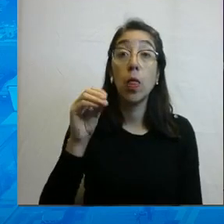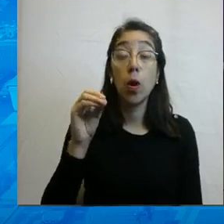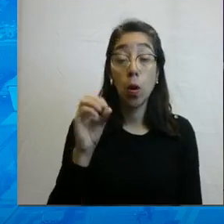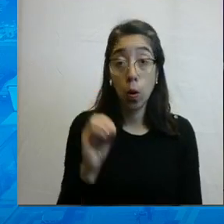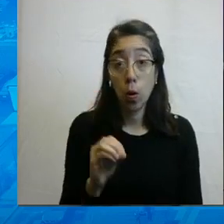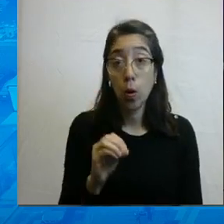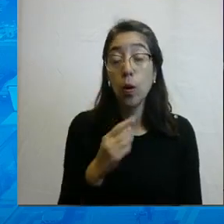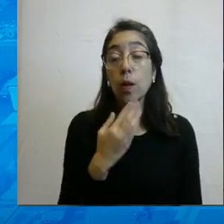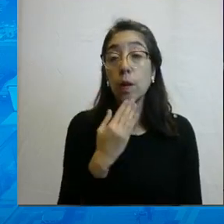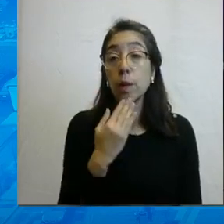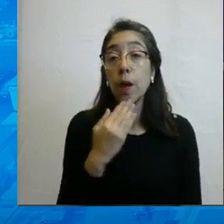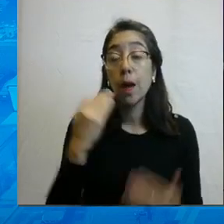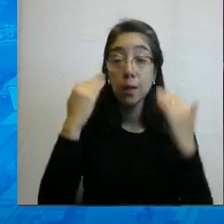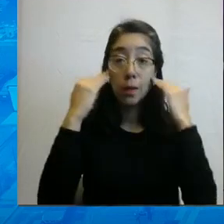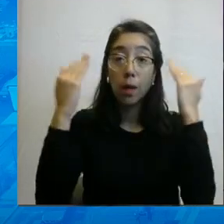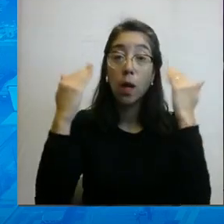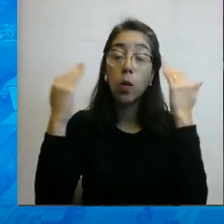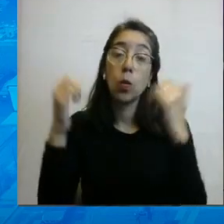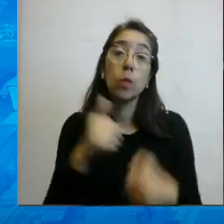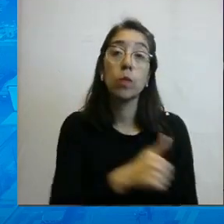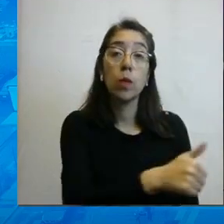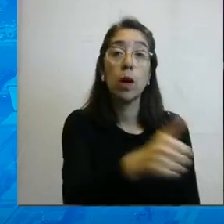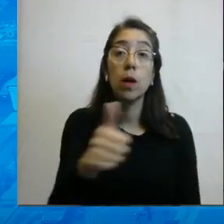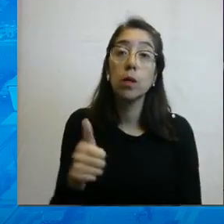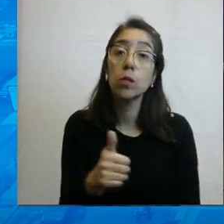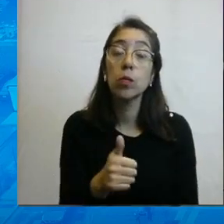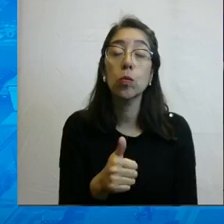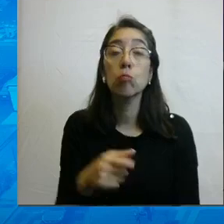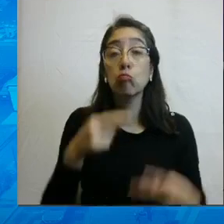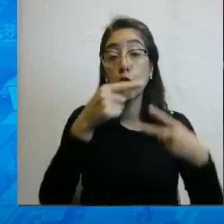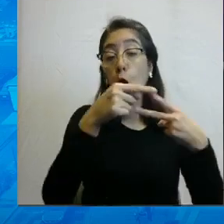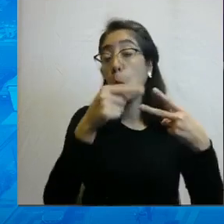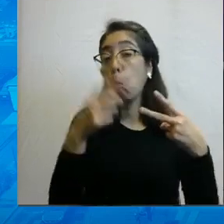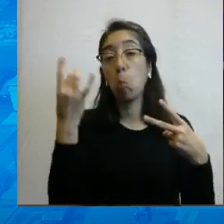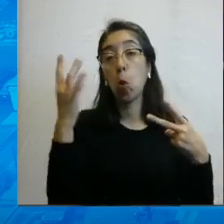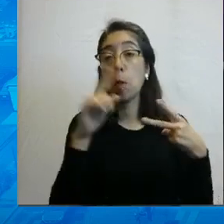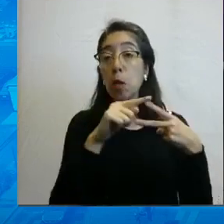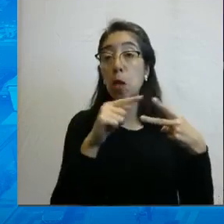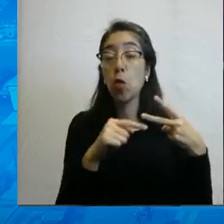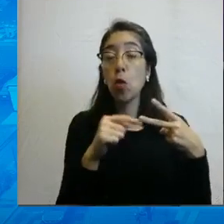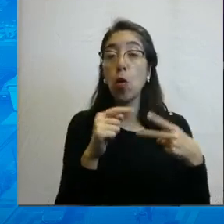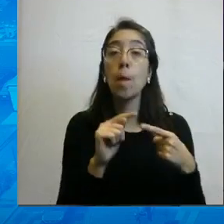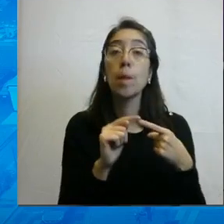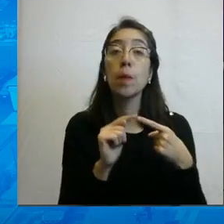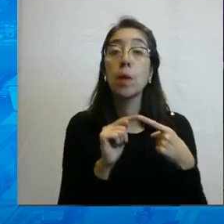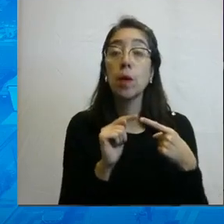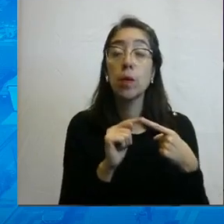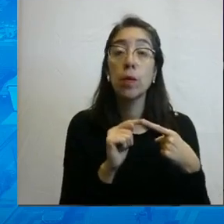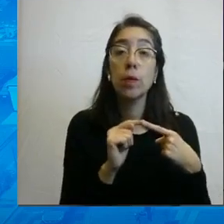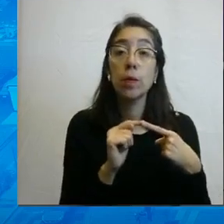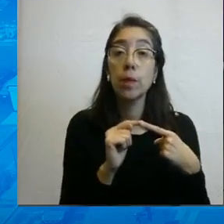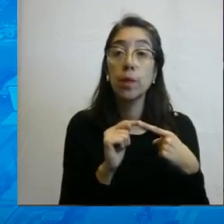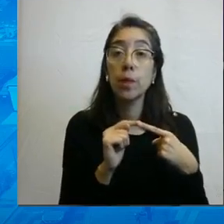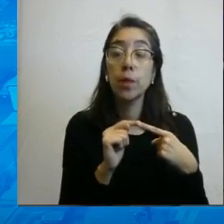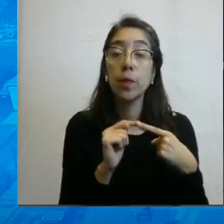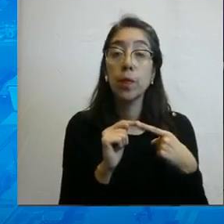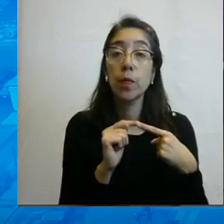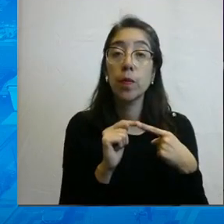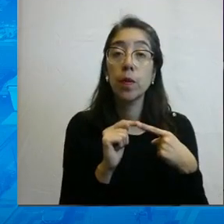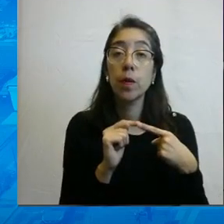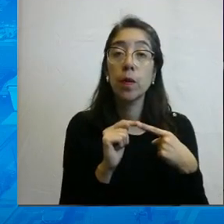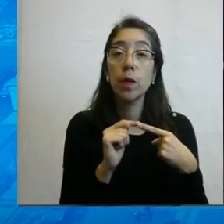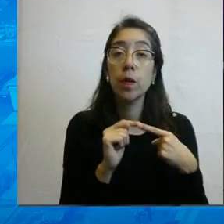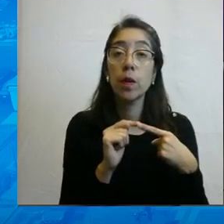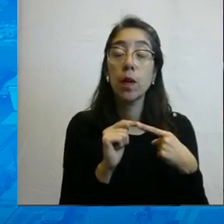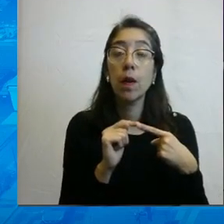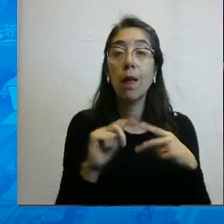están escuchando en las redes sociales. Son 2 puntos solamente. El primero, que tiene relación con implementar mudadores en